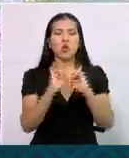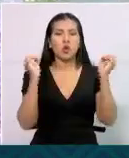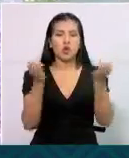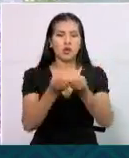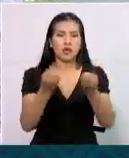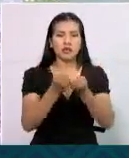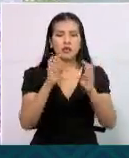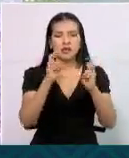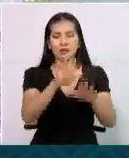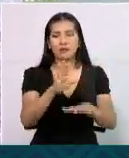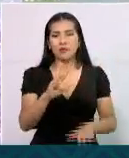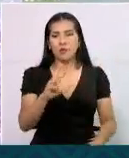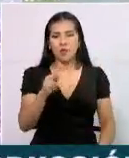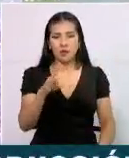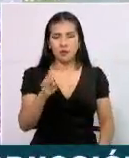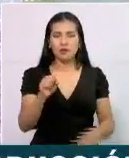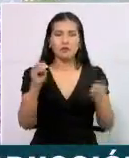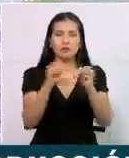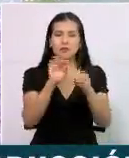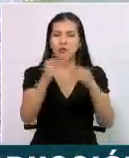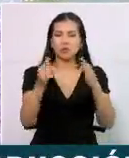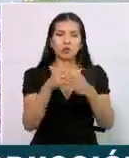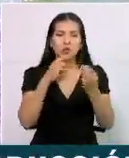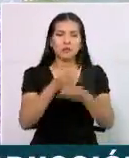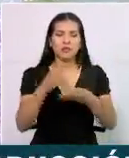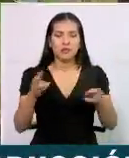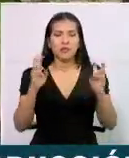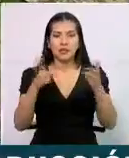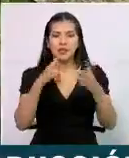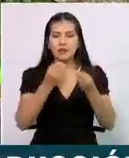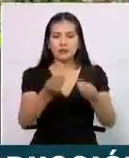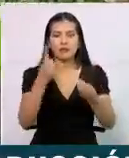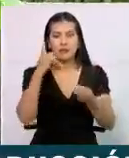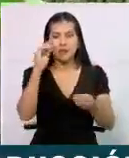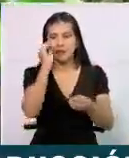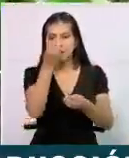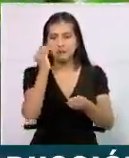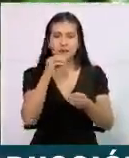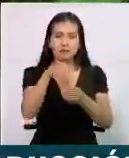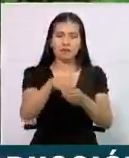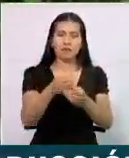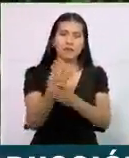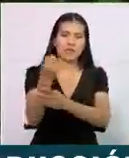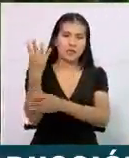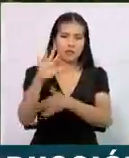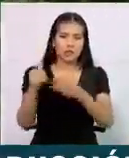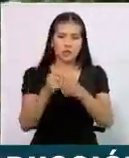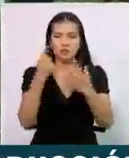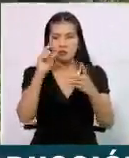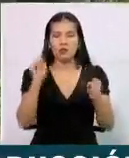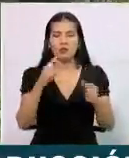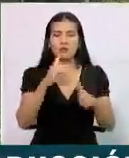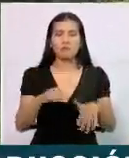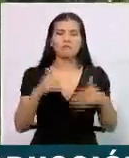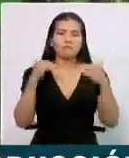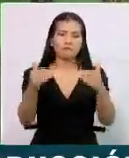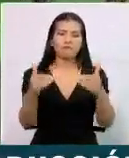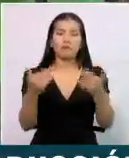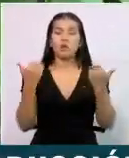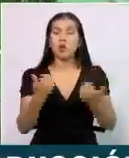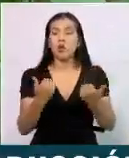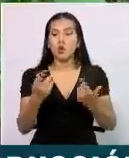OPP Warnes. Asimismo está entregándose material vegetal, que son los plantines, y después insumos para la plantación, ¿no? Hoy con